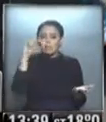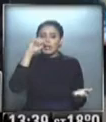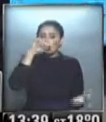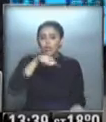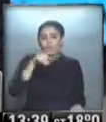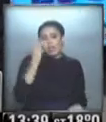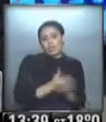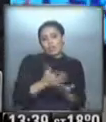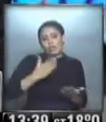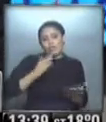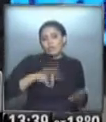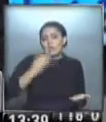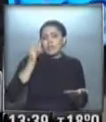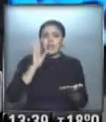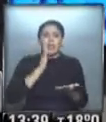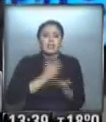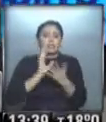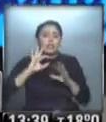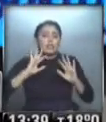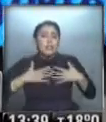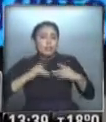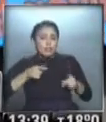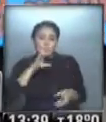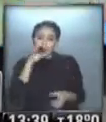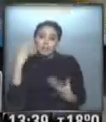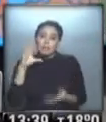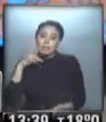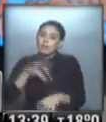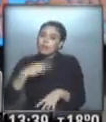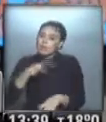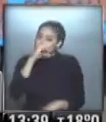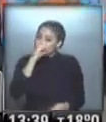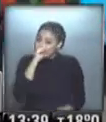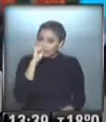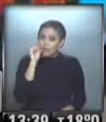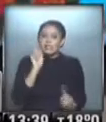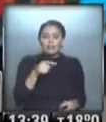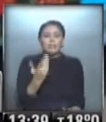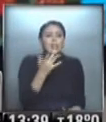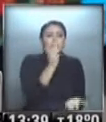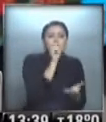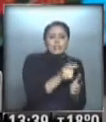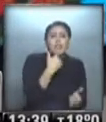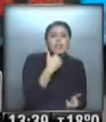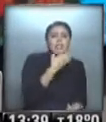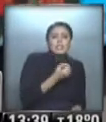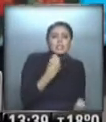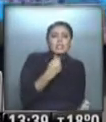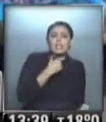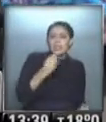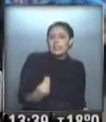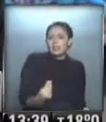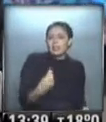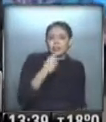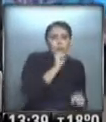a la vida el derecho a la salud además del secreto médico sino porque pone a las personas a decidir entre la cárcel o la muerte que quiero